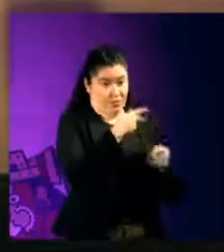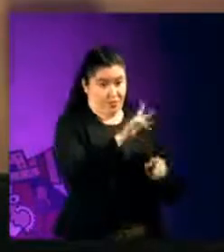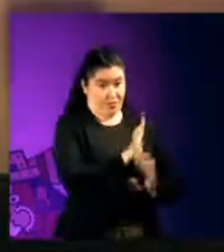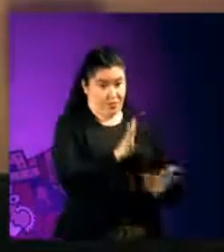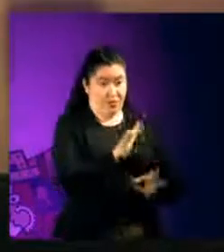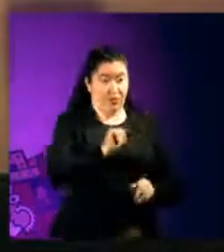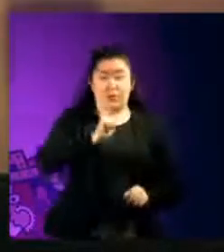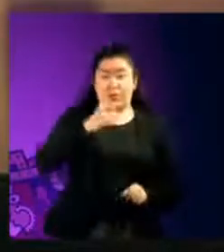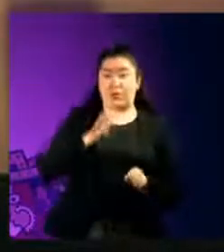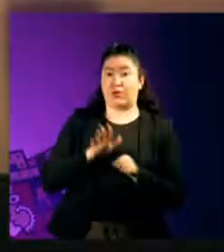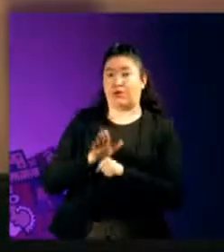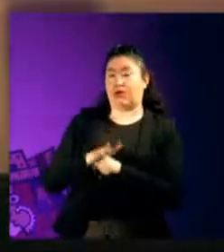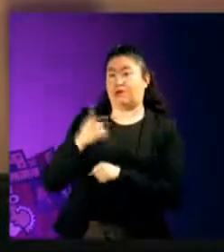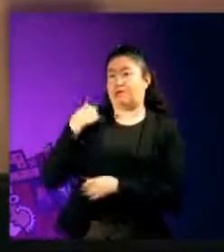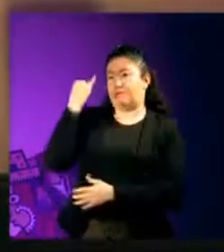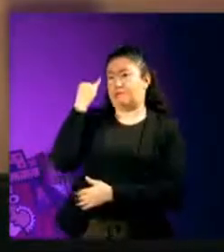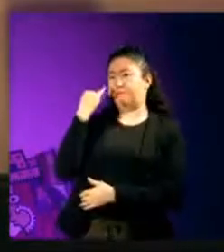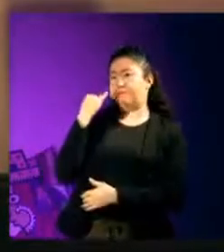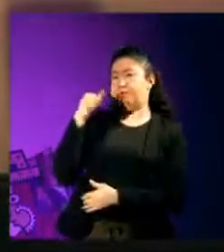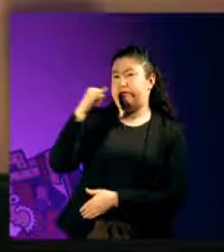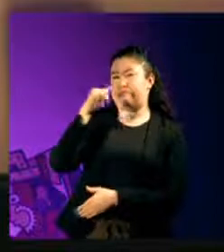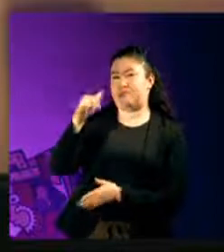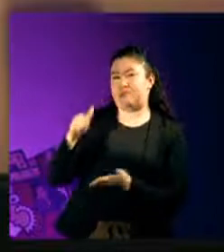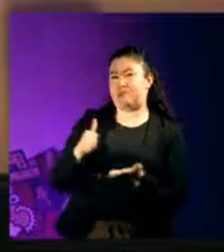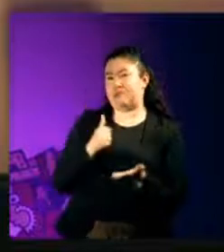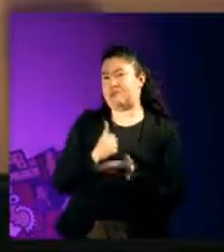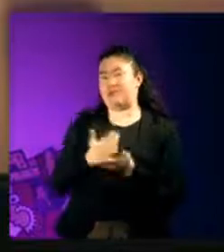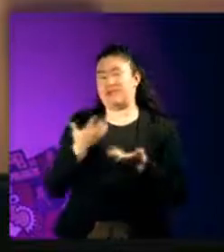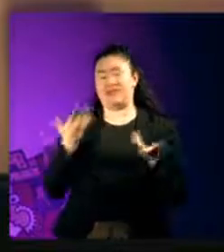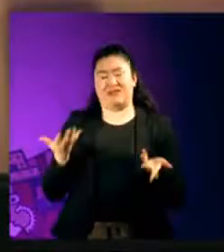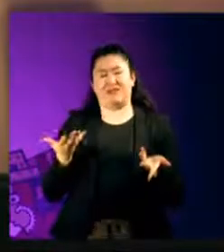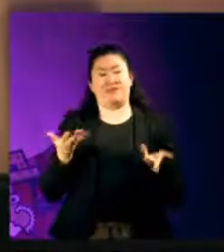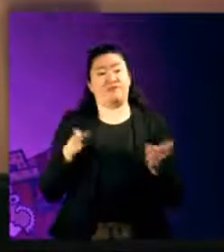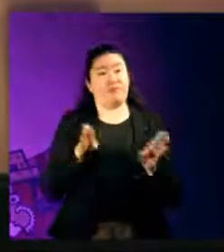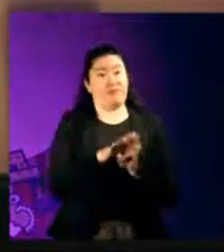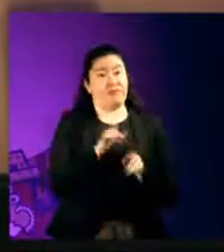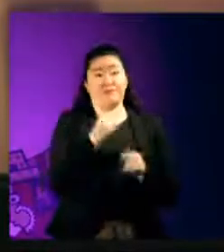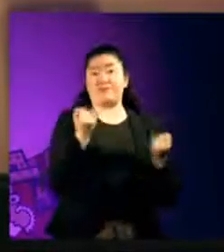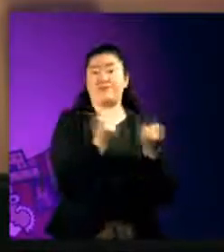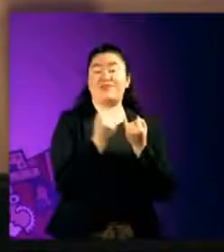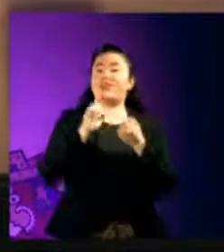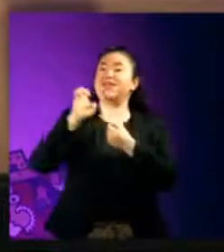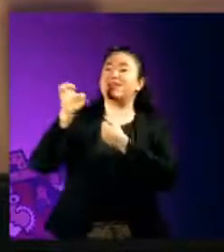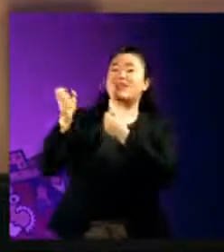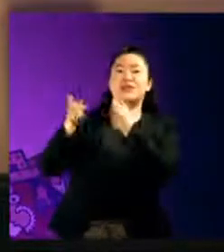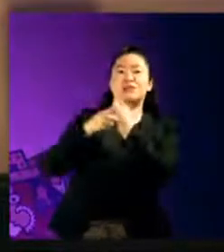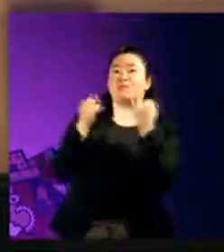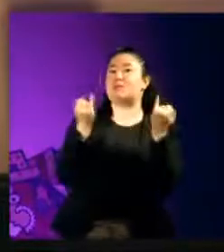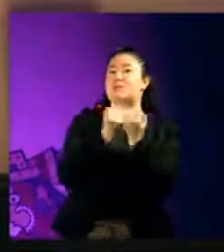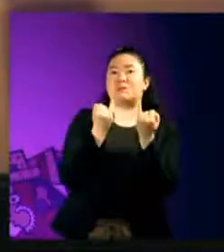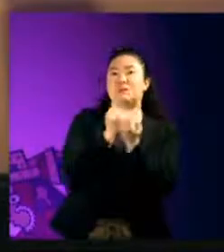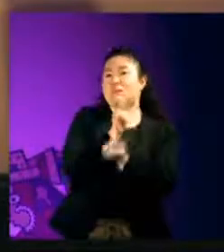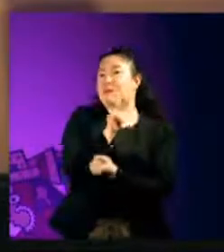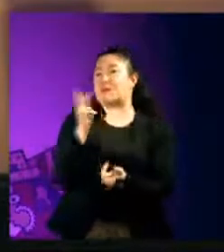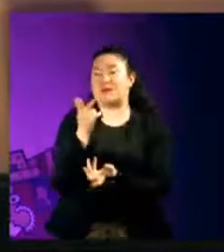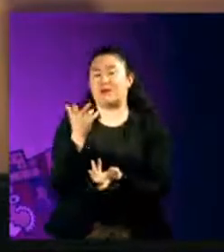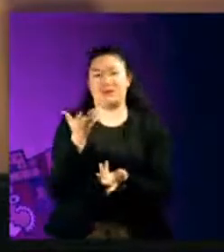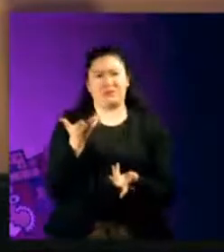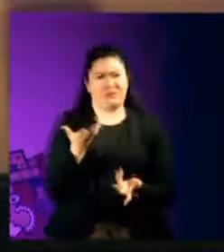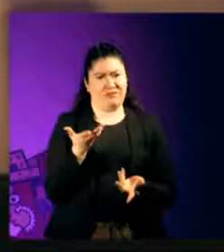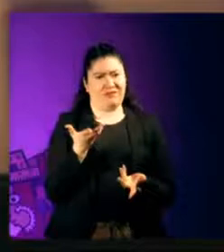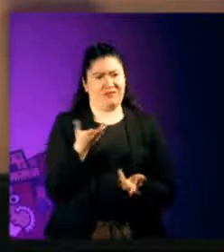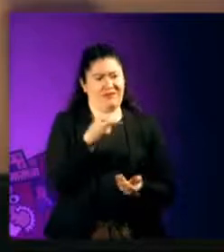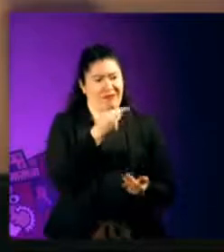gaulle que está lejísimos de la ciudad y entonces ellos dicen no es como europa como europa es que no son